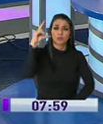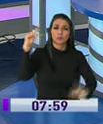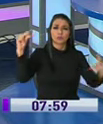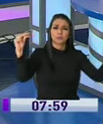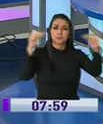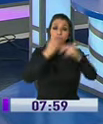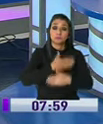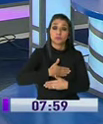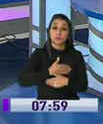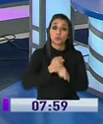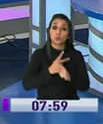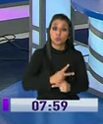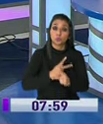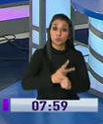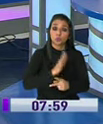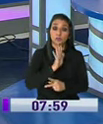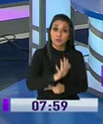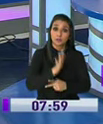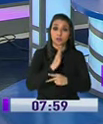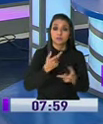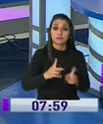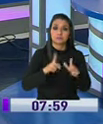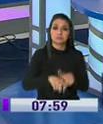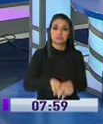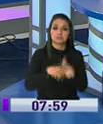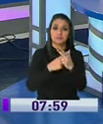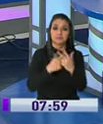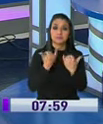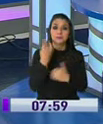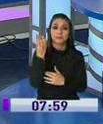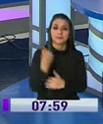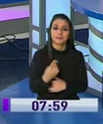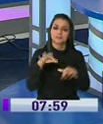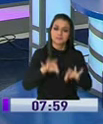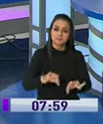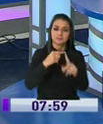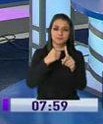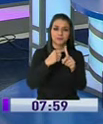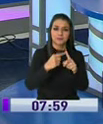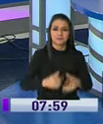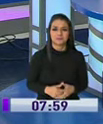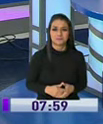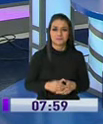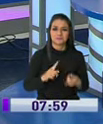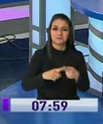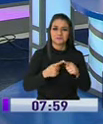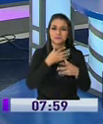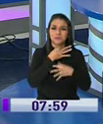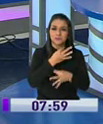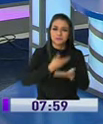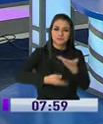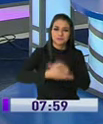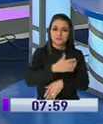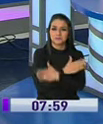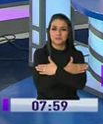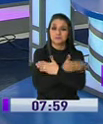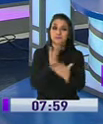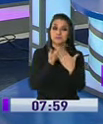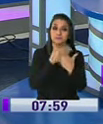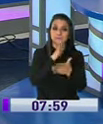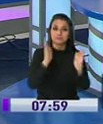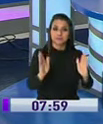las previsiones del caso e inicie este día martes con mucha energía. Amigos televidentes, qué gusto poderlos saludar. Gracias por mantenerse en nuestra